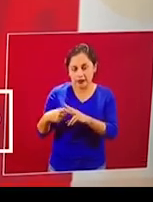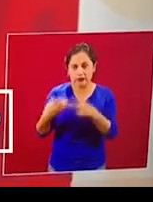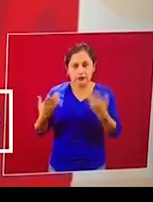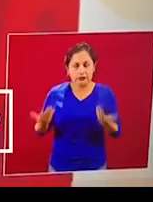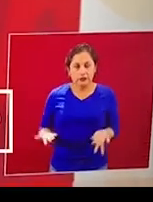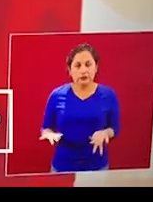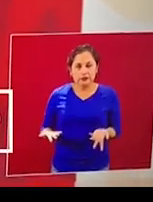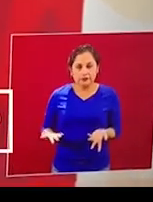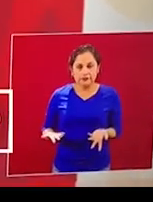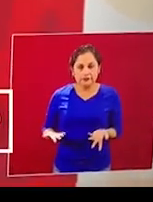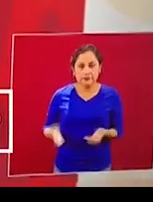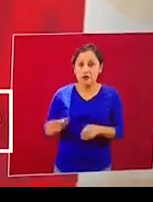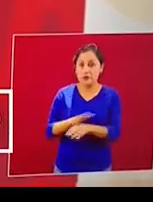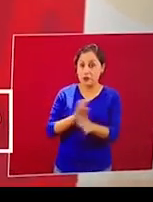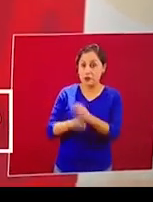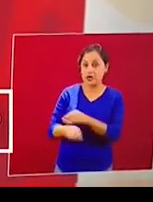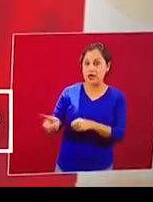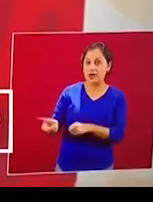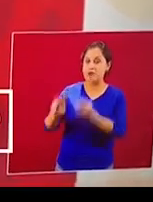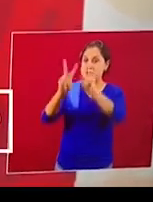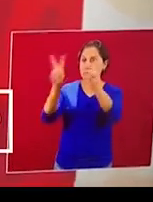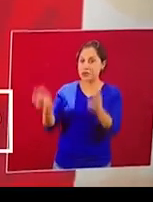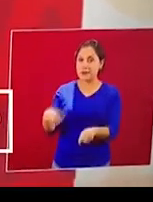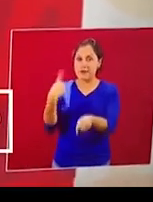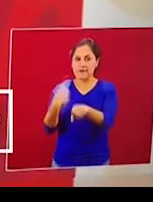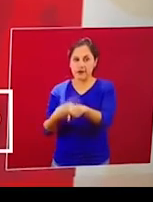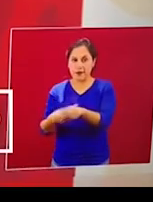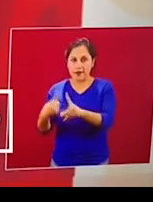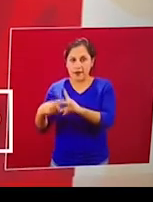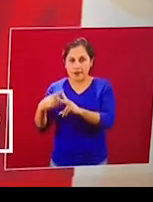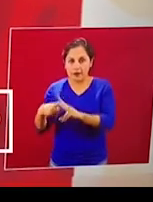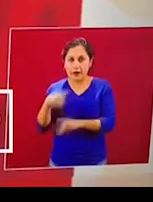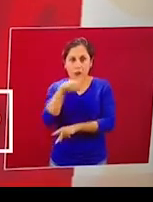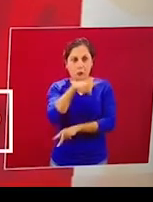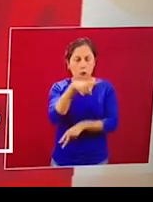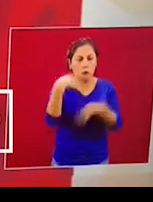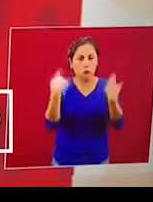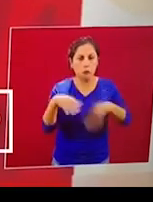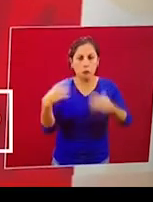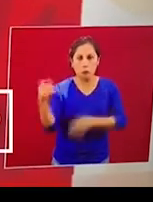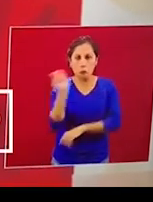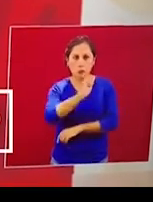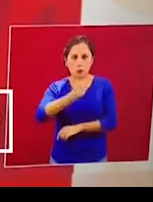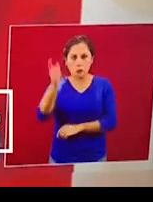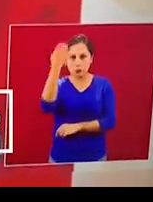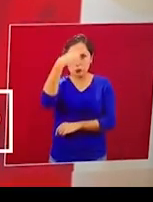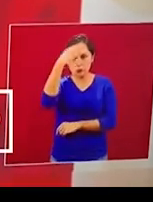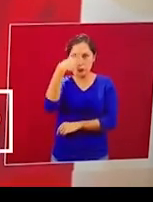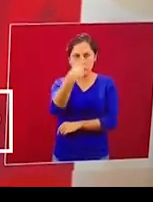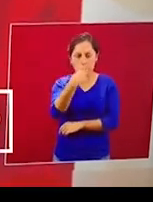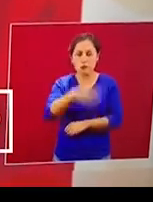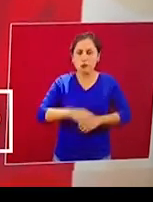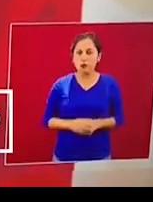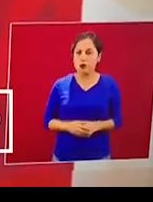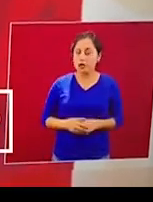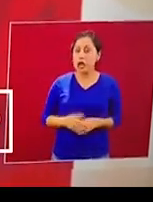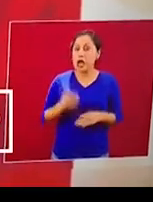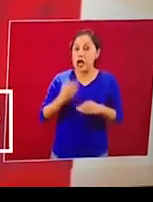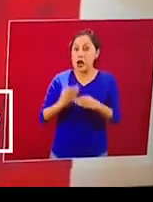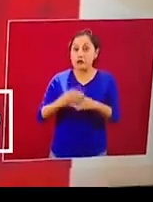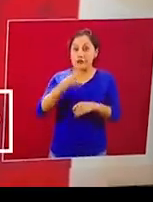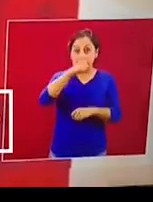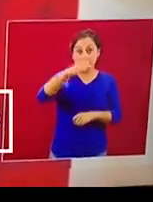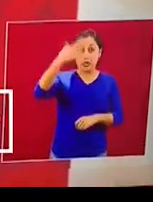que ha servido durante la contingencia sanitaria por el COVID-19, pues refirió que es doctora en matemáticas y tiene alta experiencia en